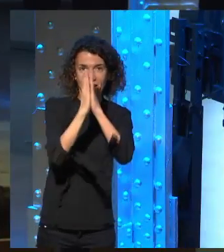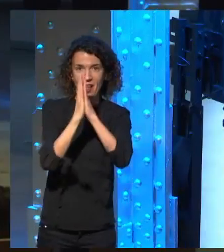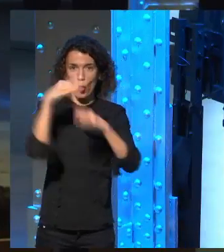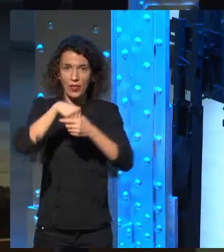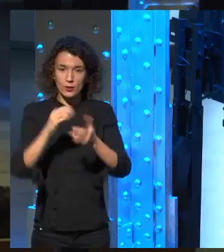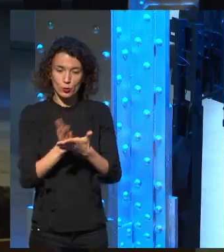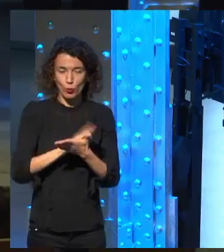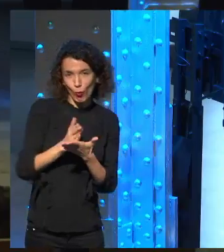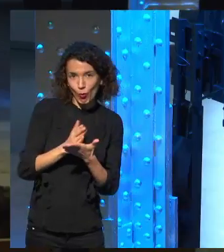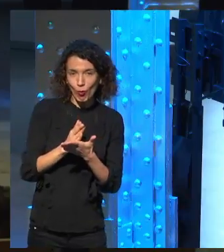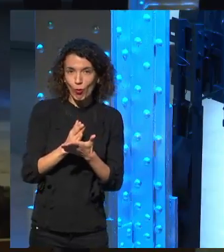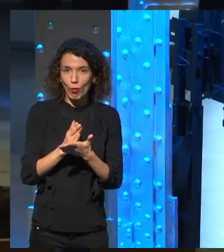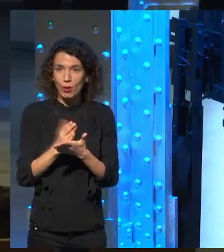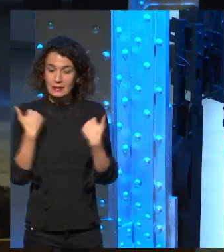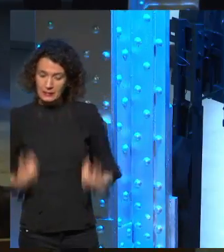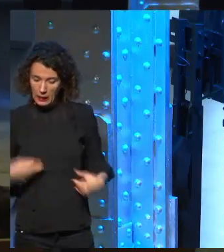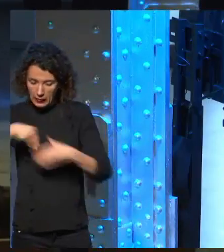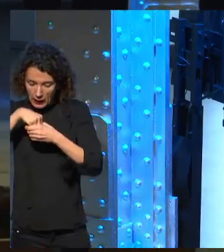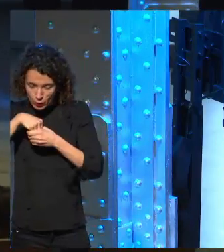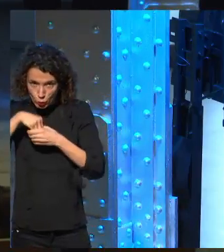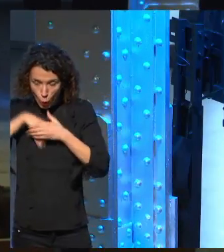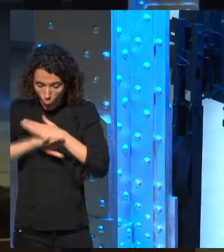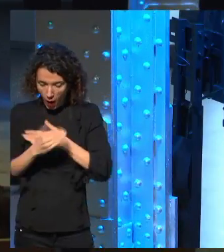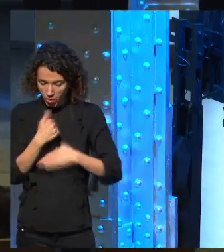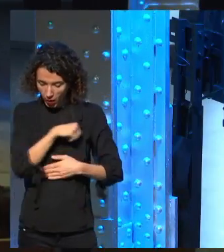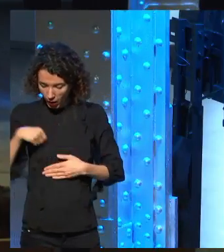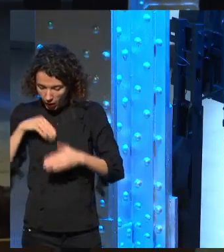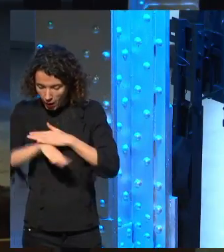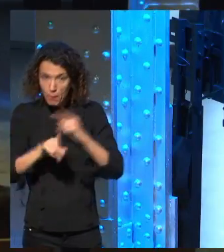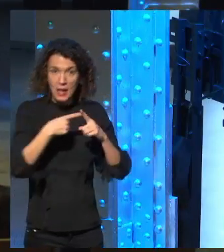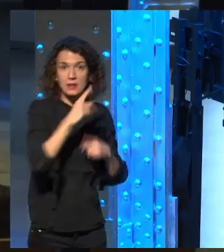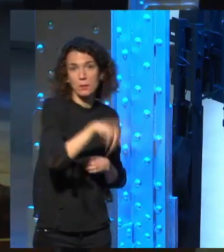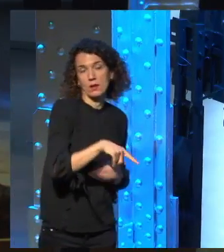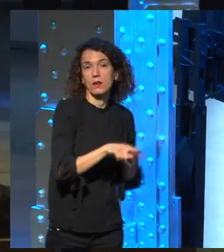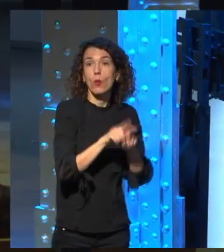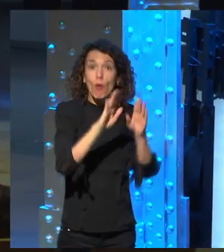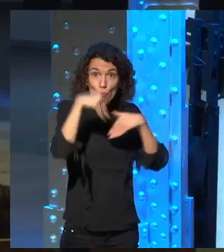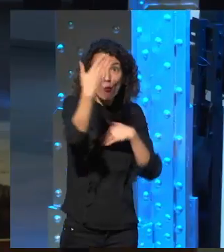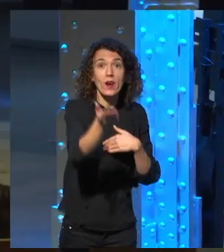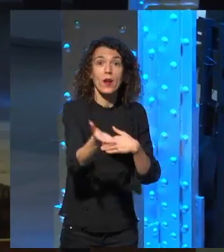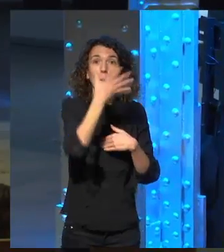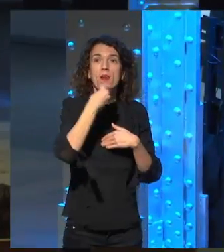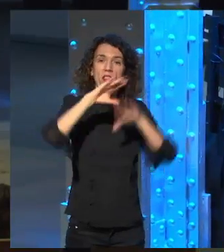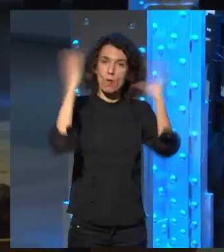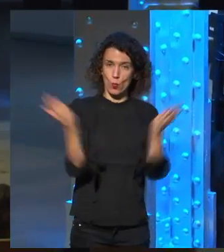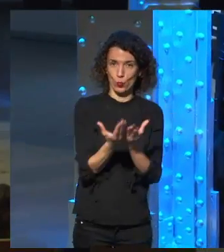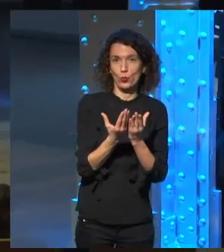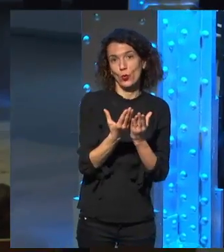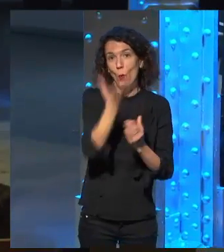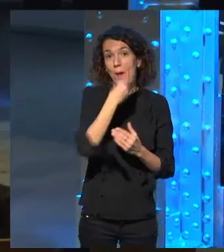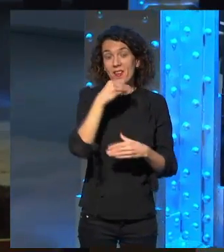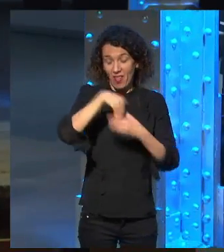sentido del ser interior, del templo interior, como el templo exterior, de la belleza del mundo. En la sección